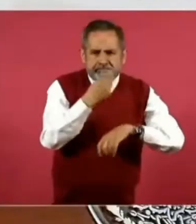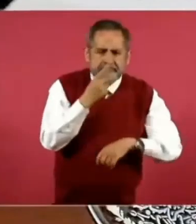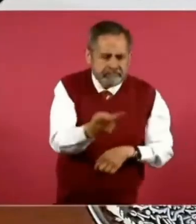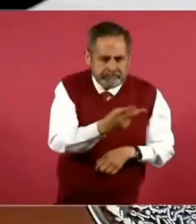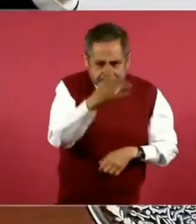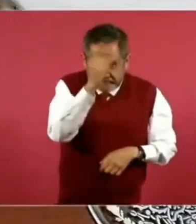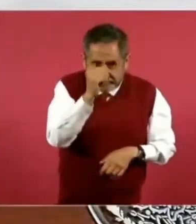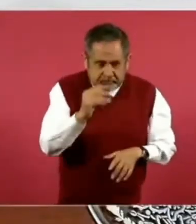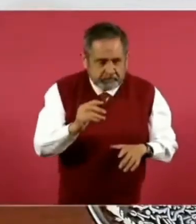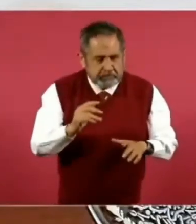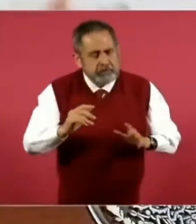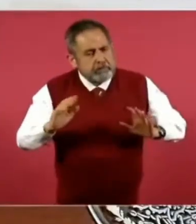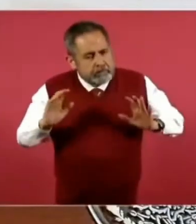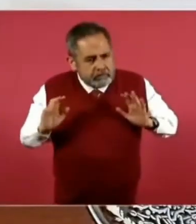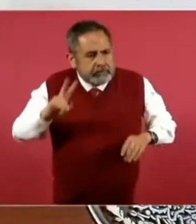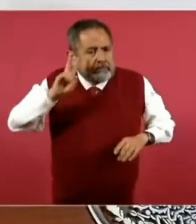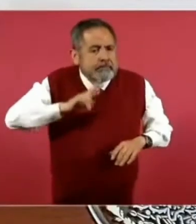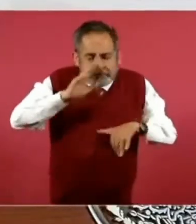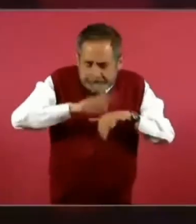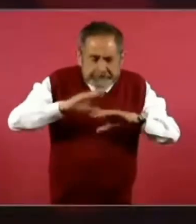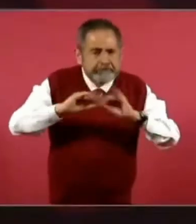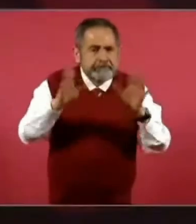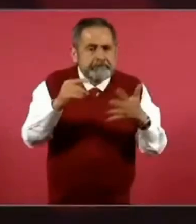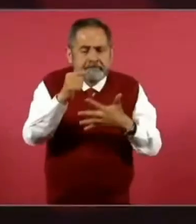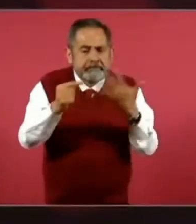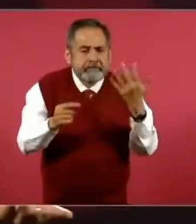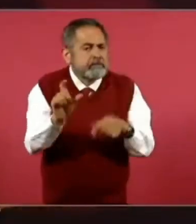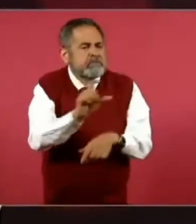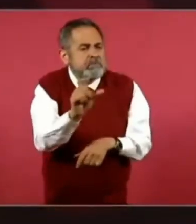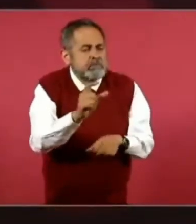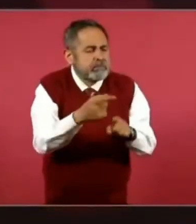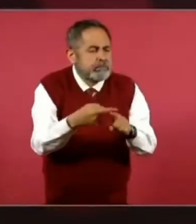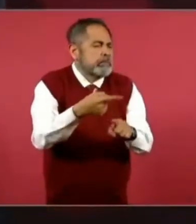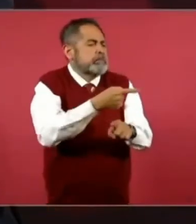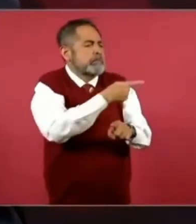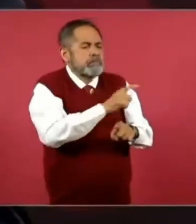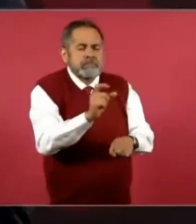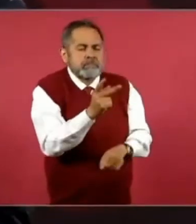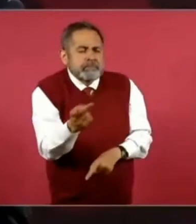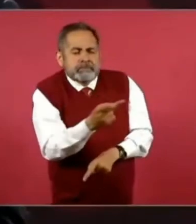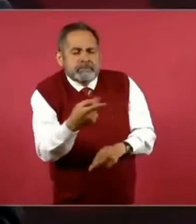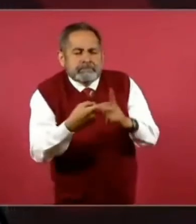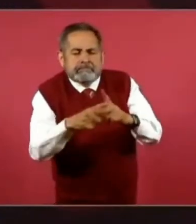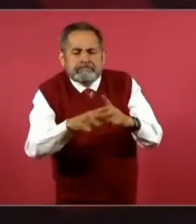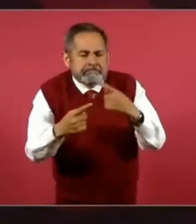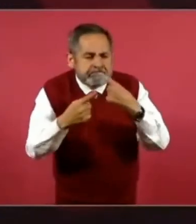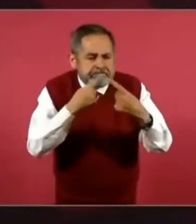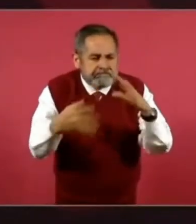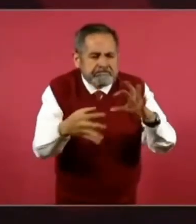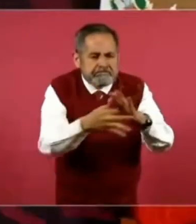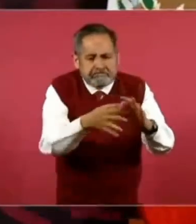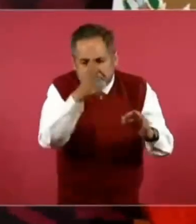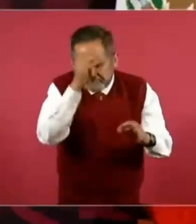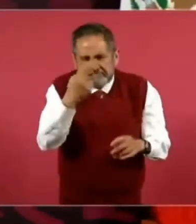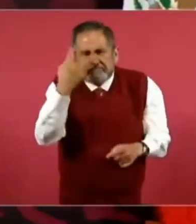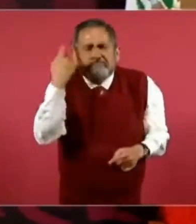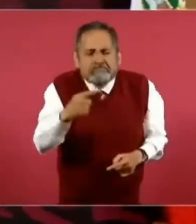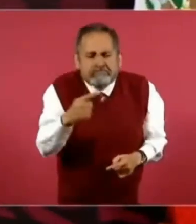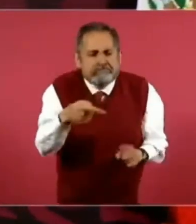Entonces, es nada más que desde cuándo estaban hablando, con quién